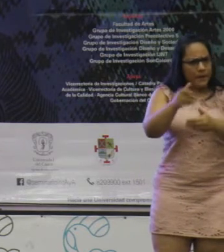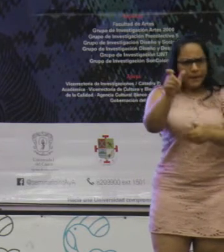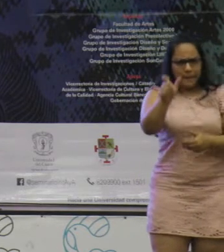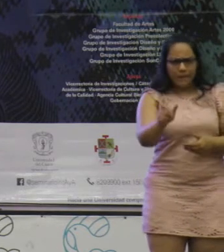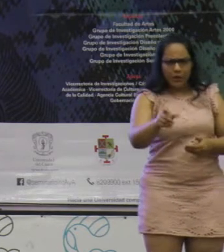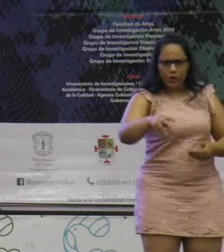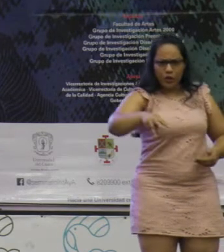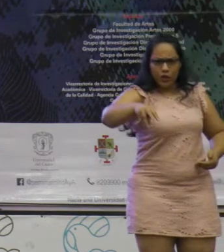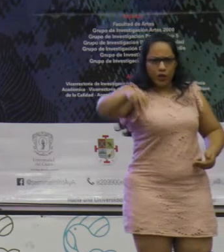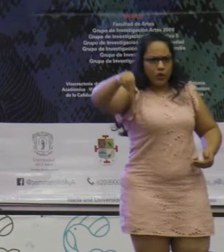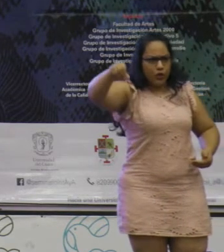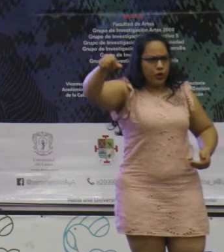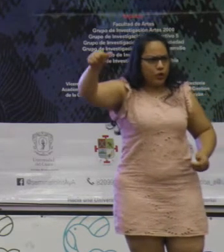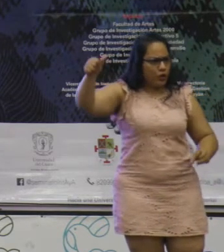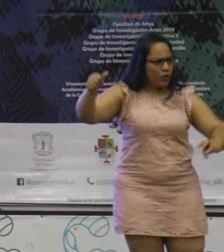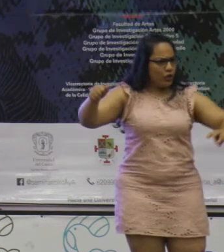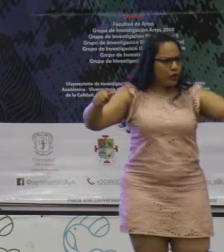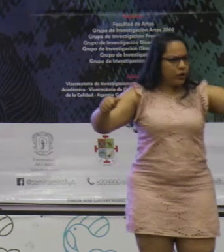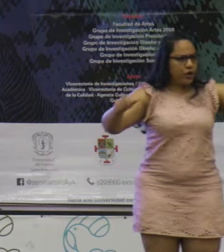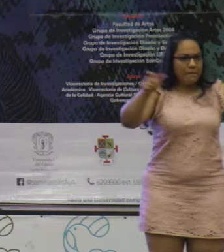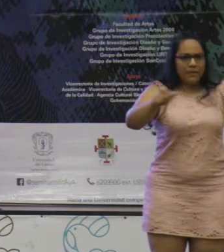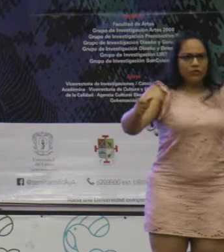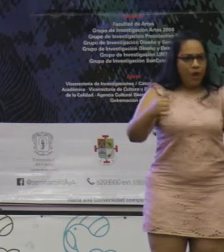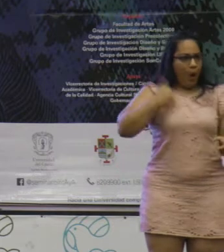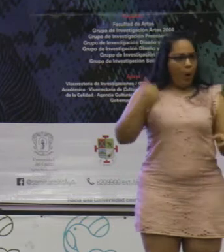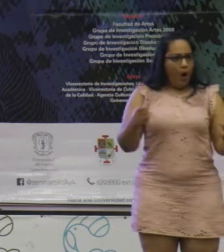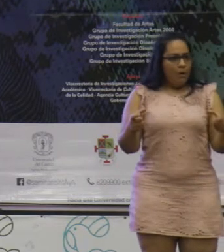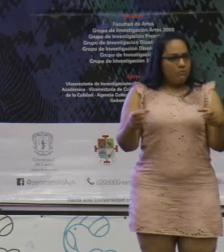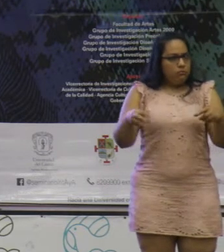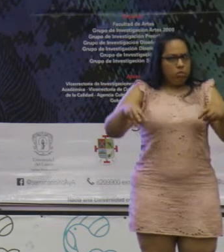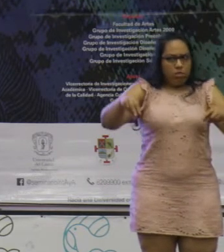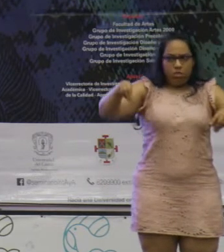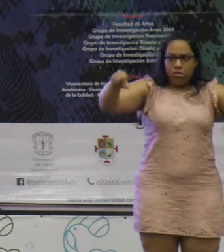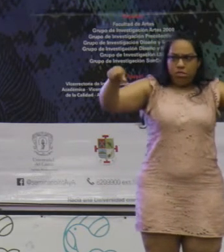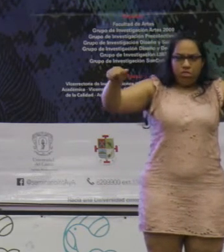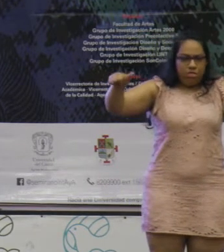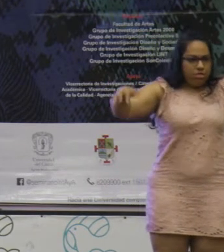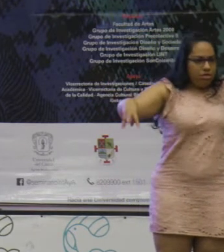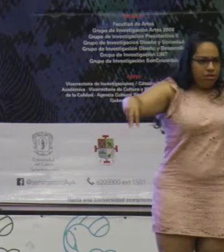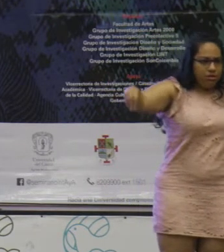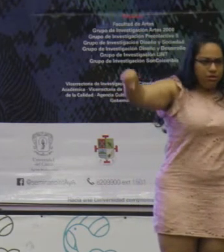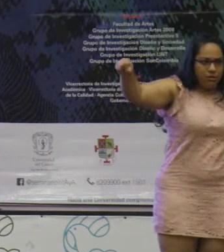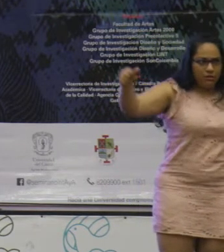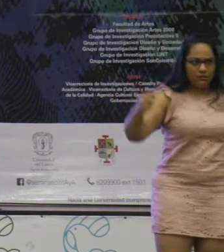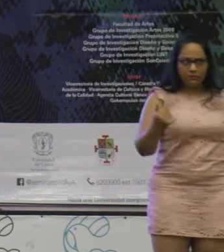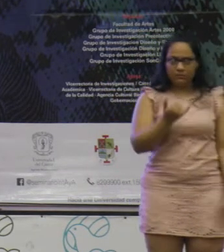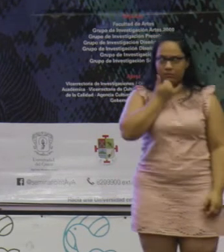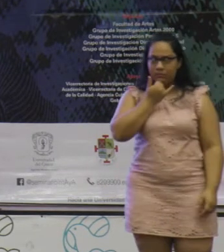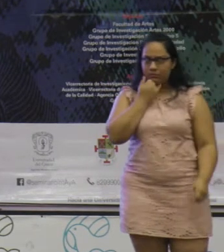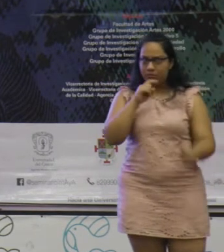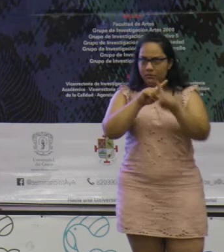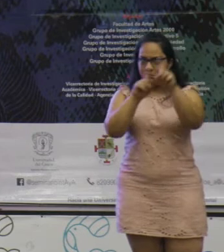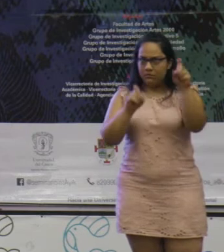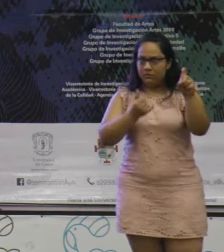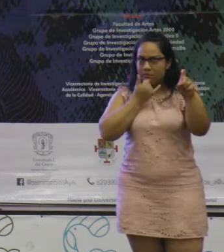desaparece de la Uribe un gran número de población joven, desaparece. Y ellos empiezan a hacer la pregunta, ¿qué pasó ahí? ¿Dónde está